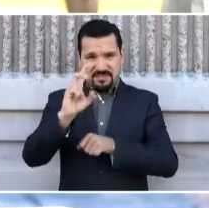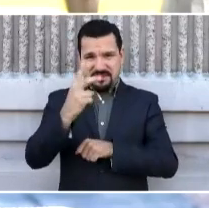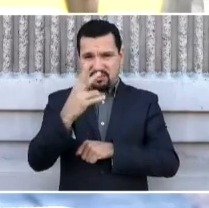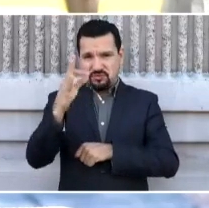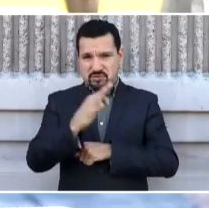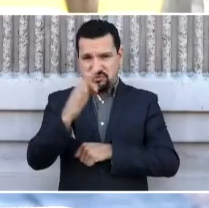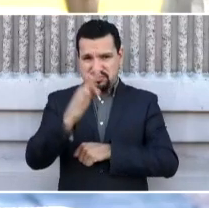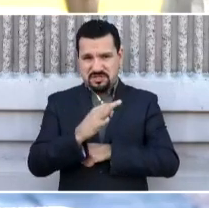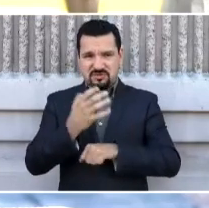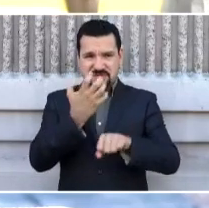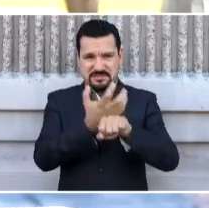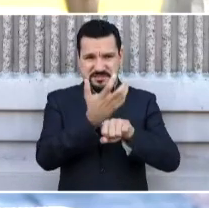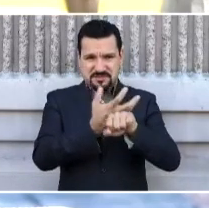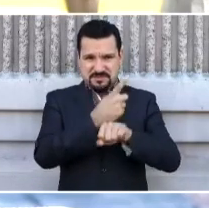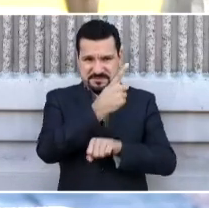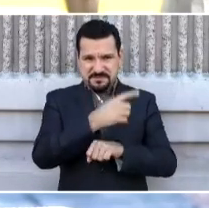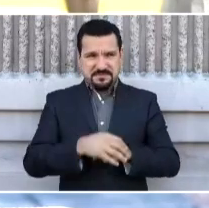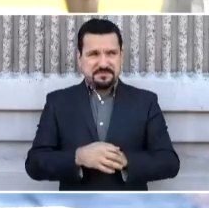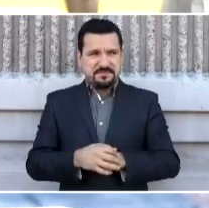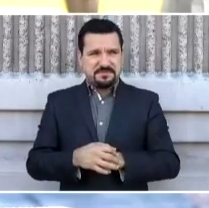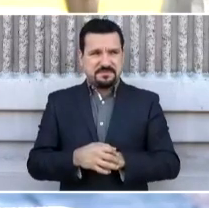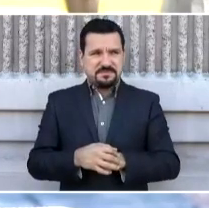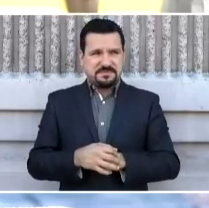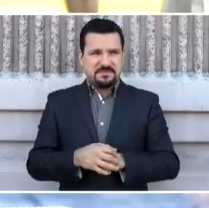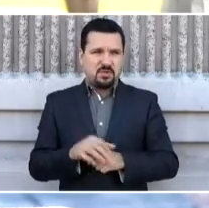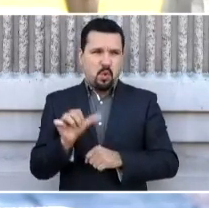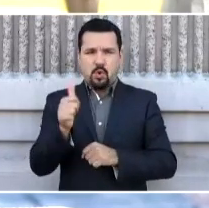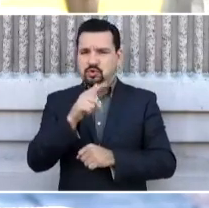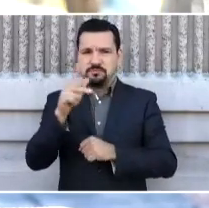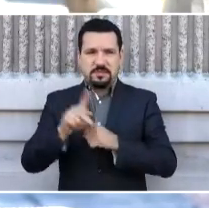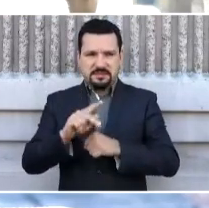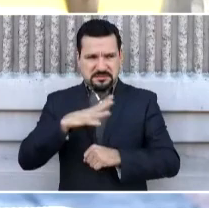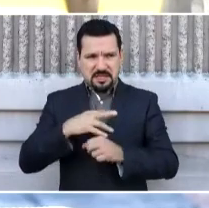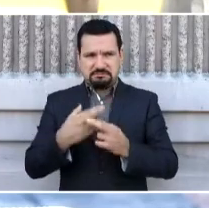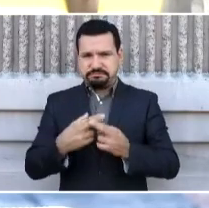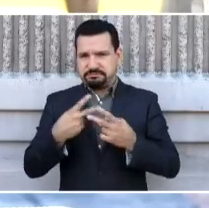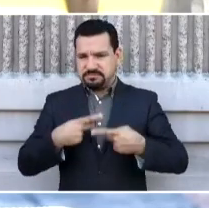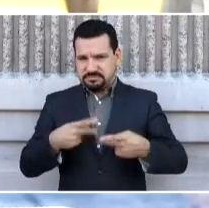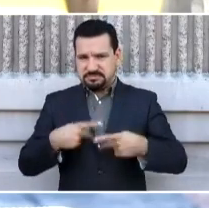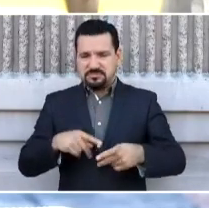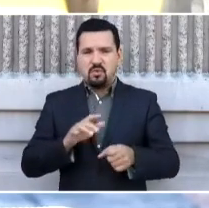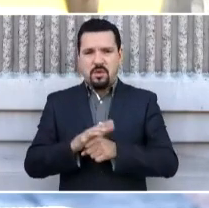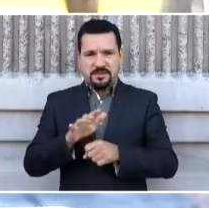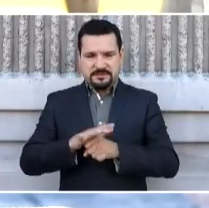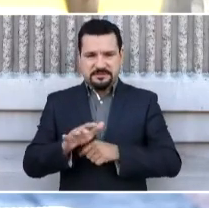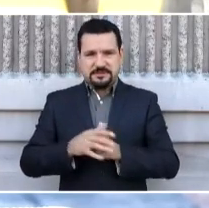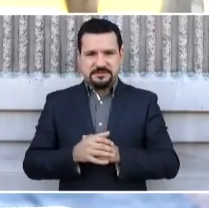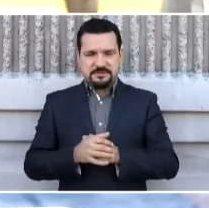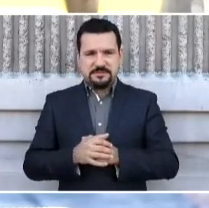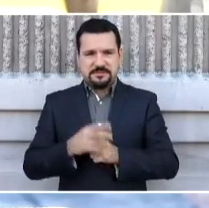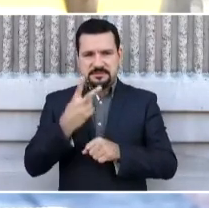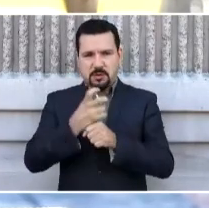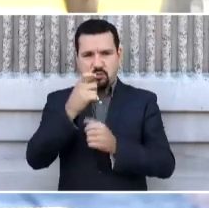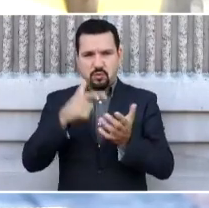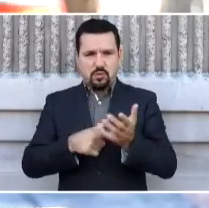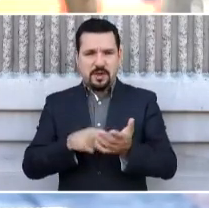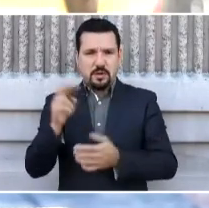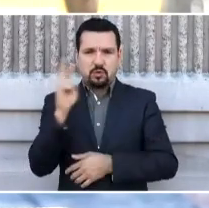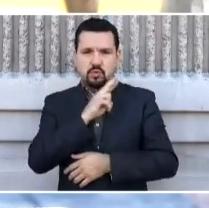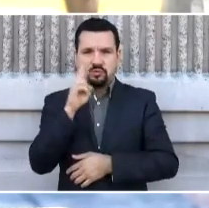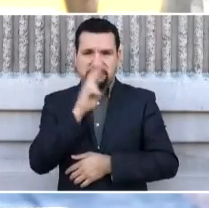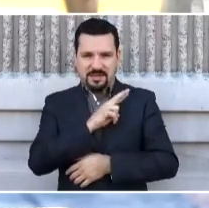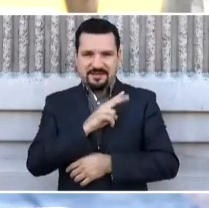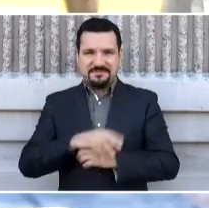32% de ellos en los Estados Unidos, y los principales países siguen siendo, en segundo lugar ya está Rusia,